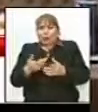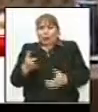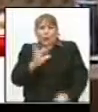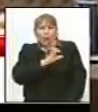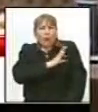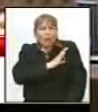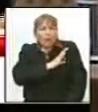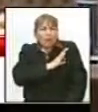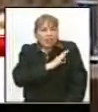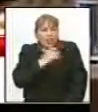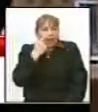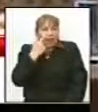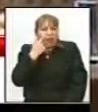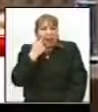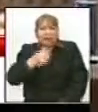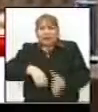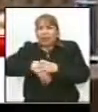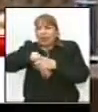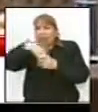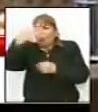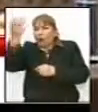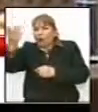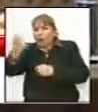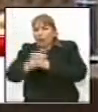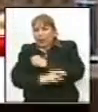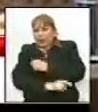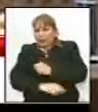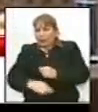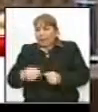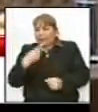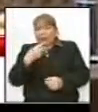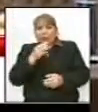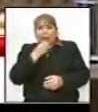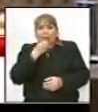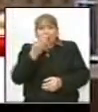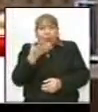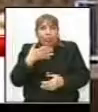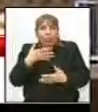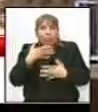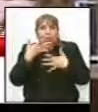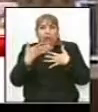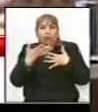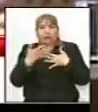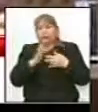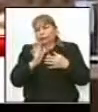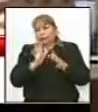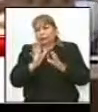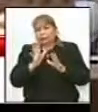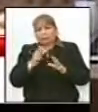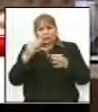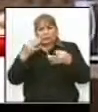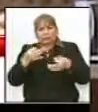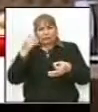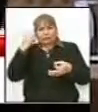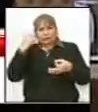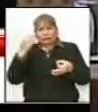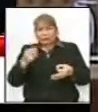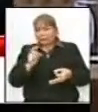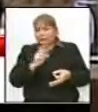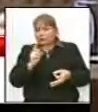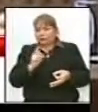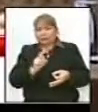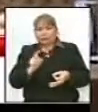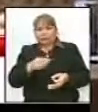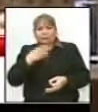fiscal salga al exterior y que cometió un lapsus mentis, bueno, eso no le podemos creer. Eso no es